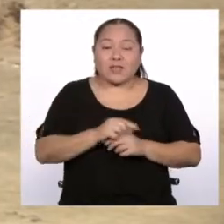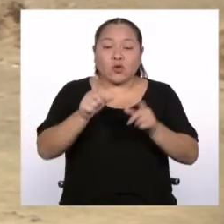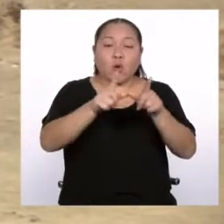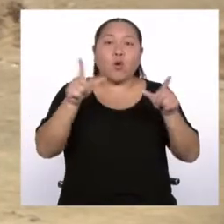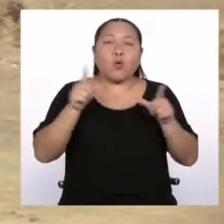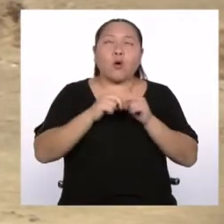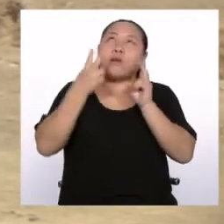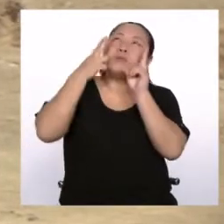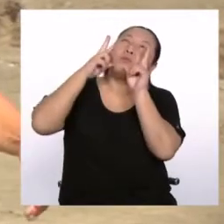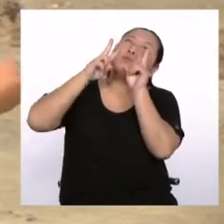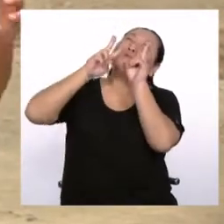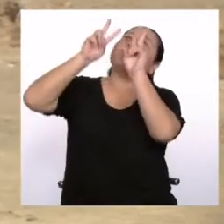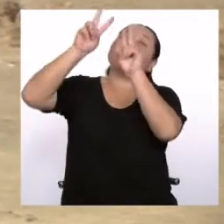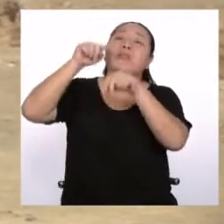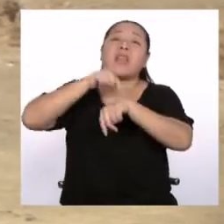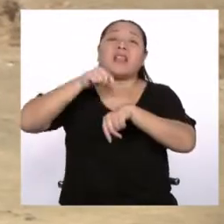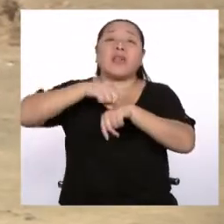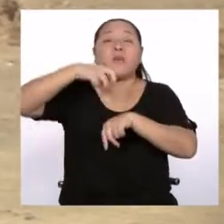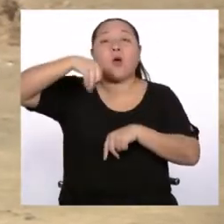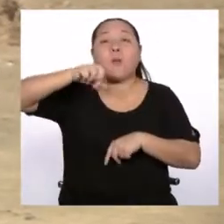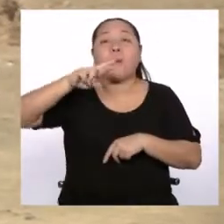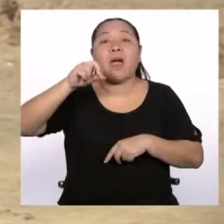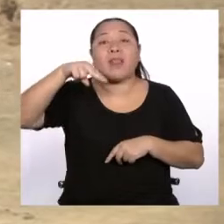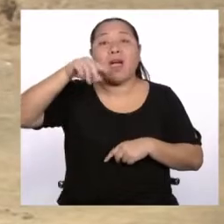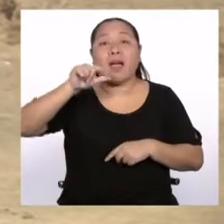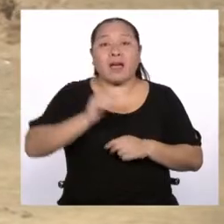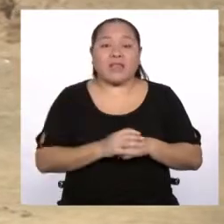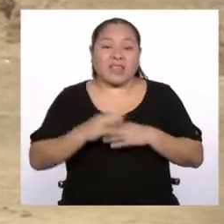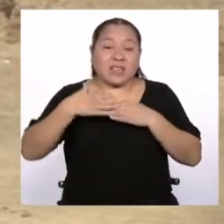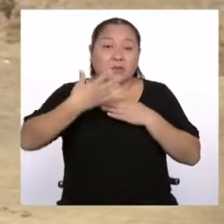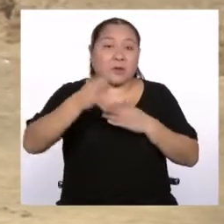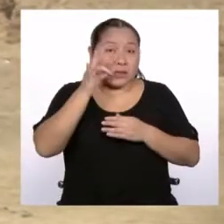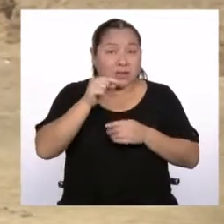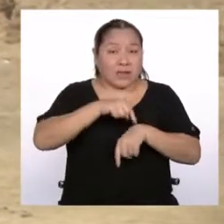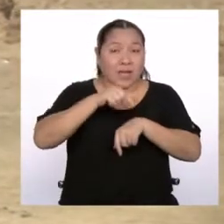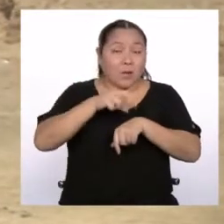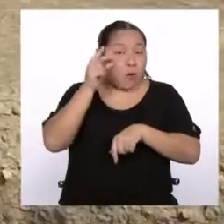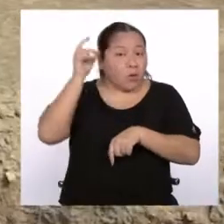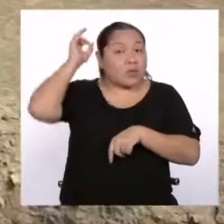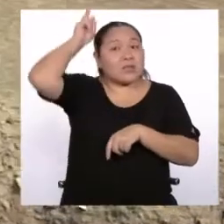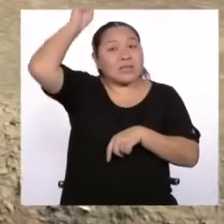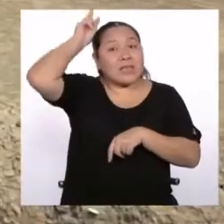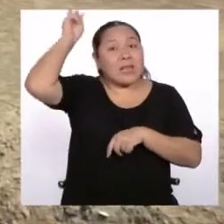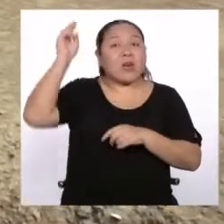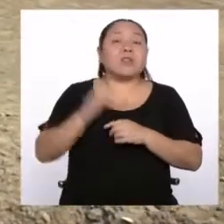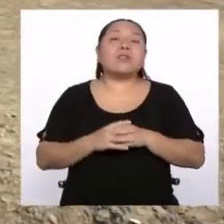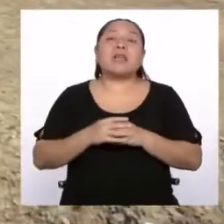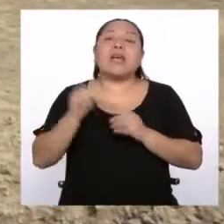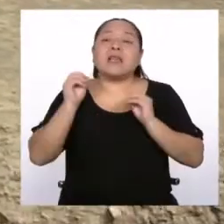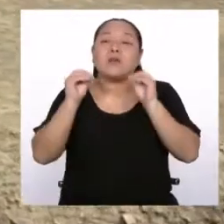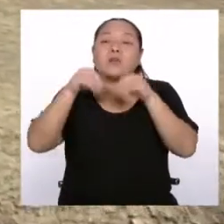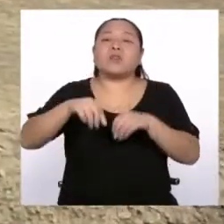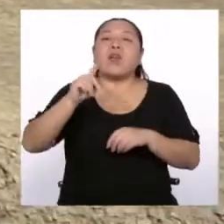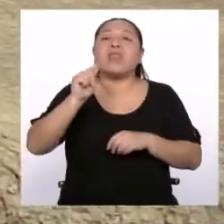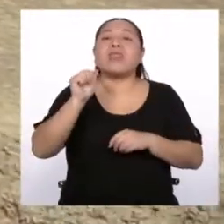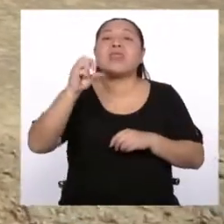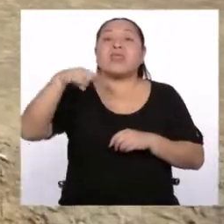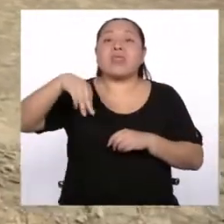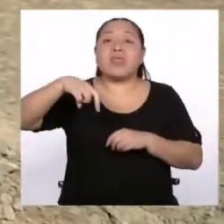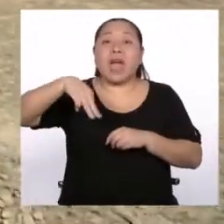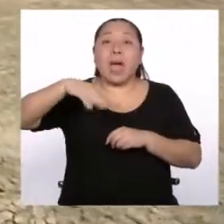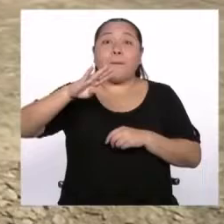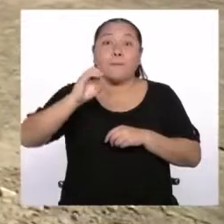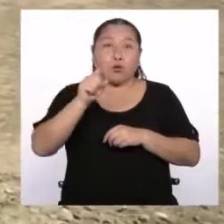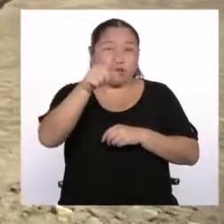época de los Maranga. Más tarde, durante los incas, fue un tambo. ¿Se acuerdan de qué cosa era un tambo? La verdad, yo tuve